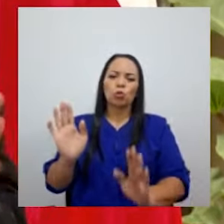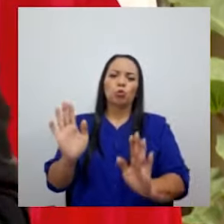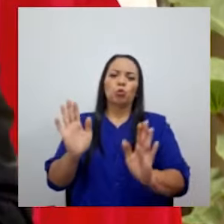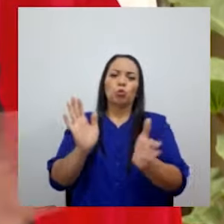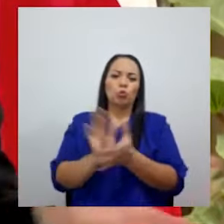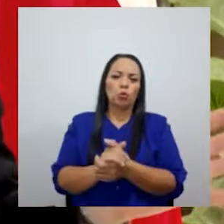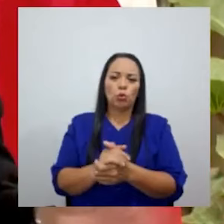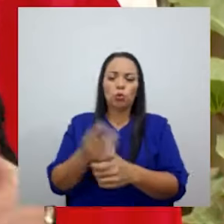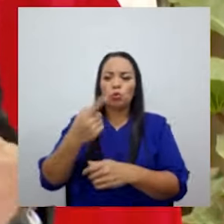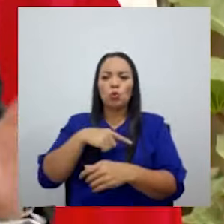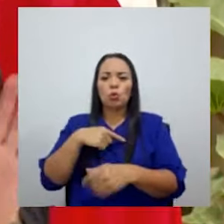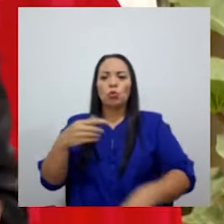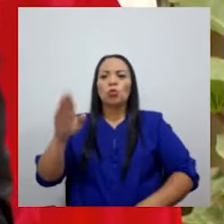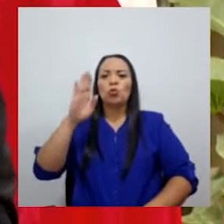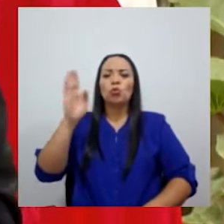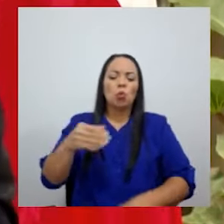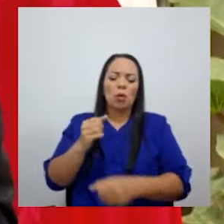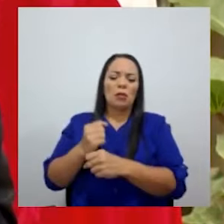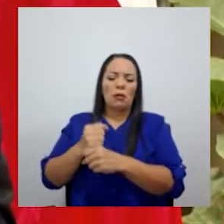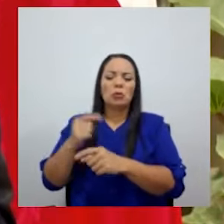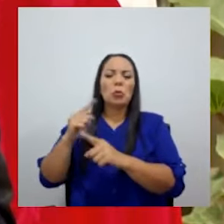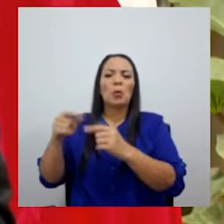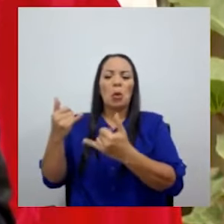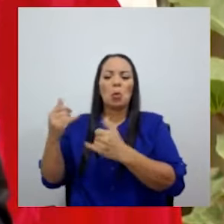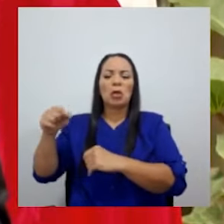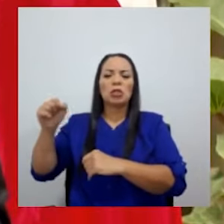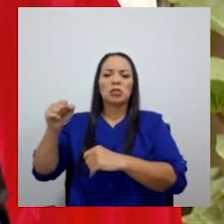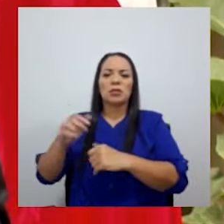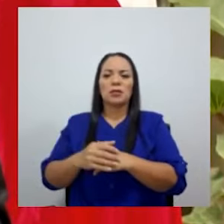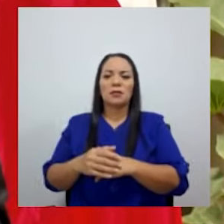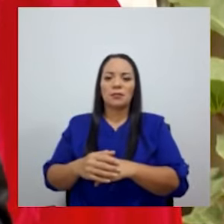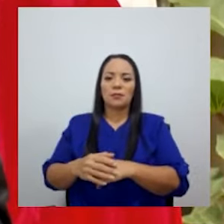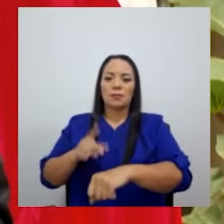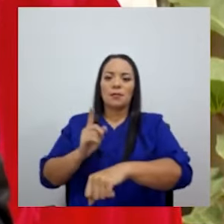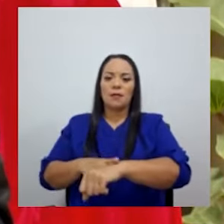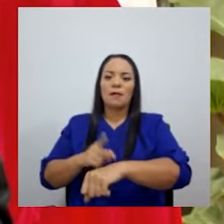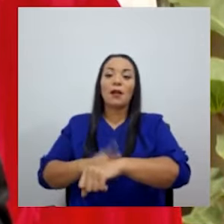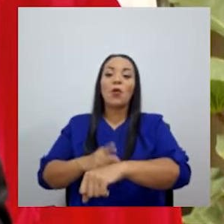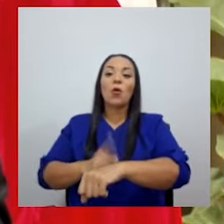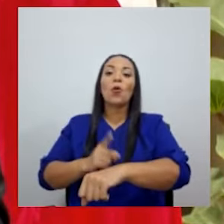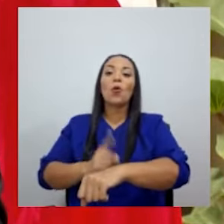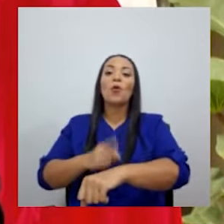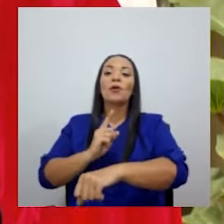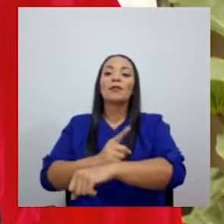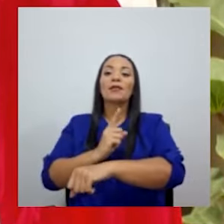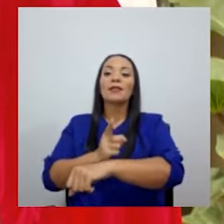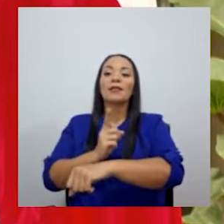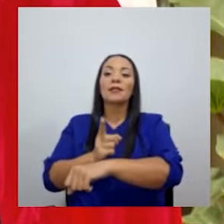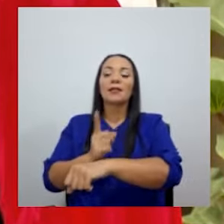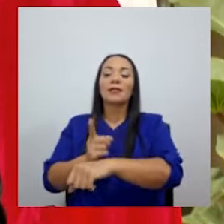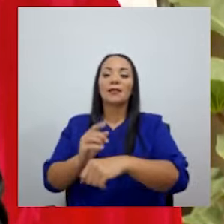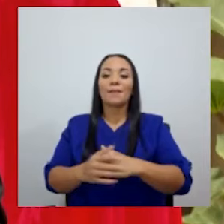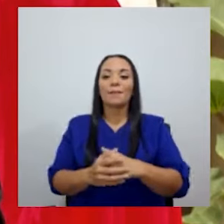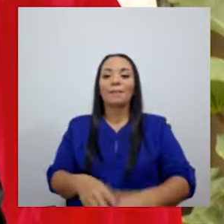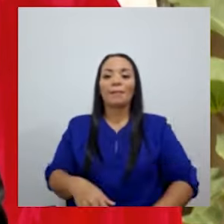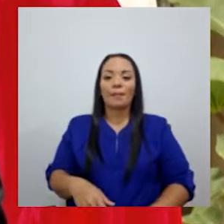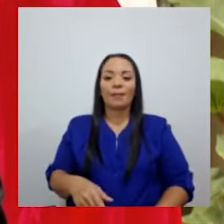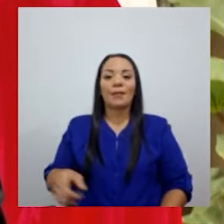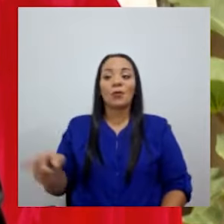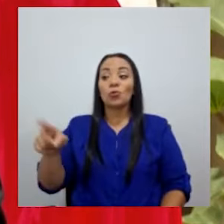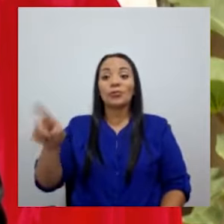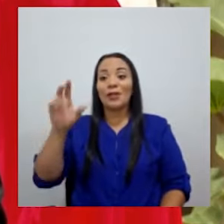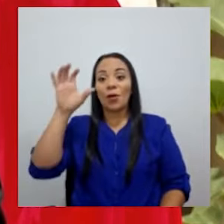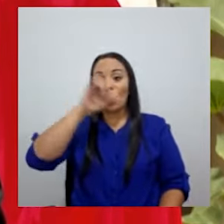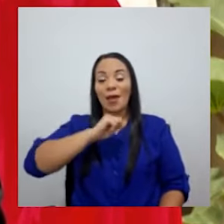que no hemos trabajado nunca lo estamos trabajando. Y el relojito, tic, tic, tic, tic. No, es que no se dan cuenta que el